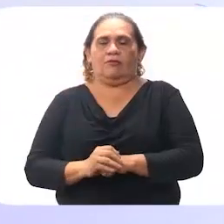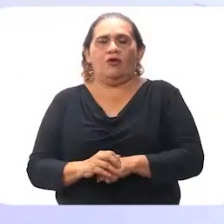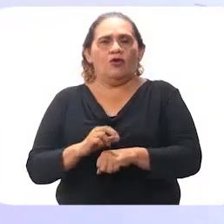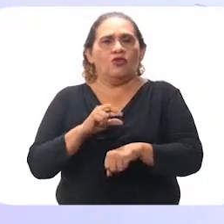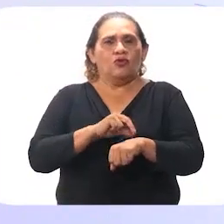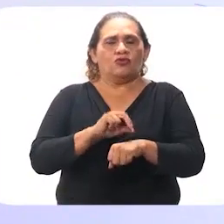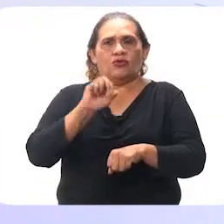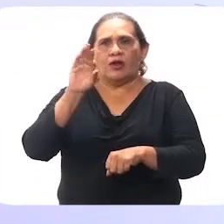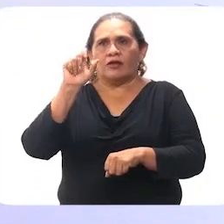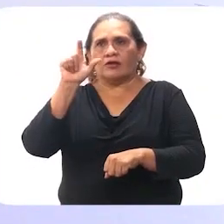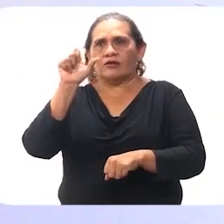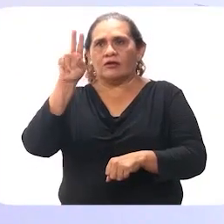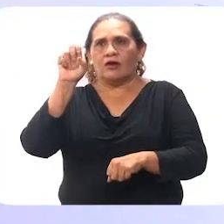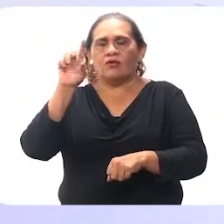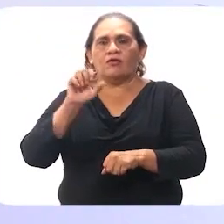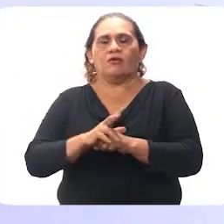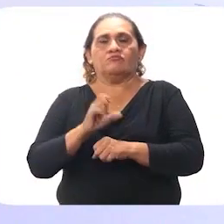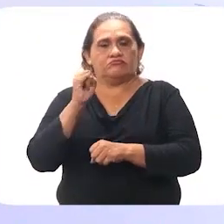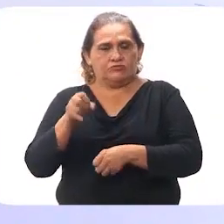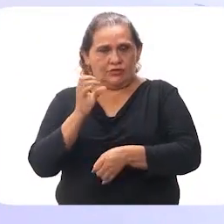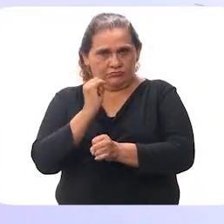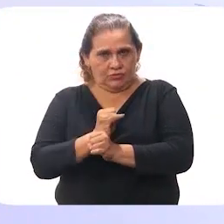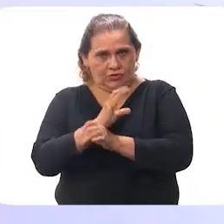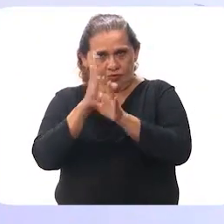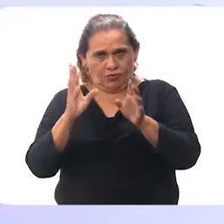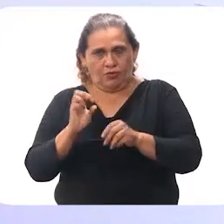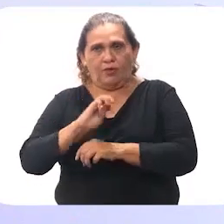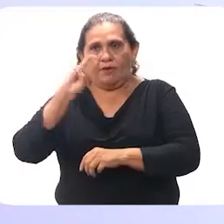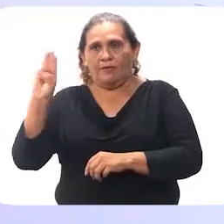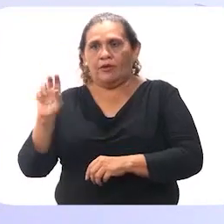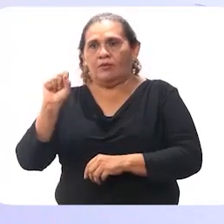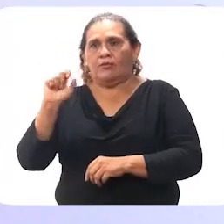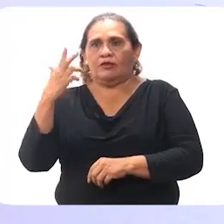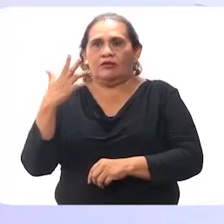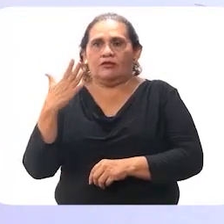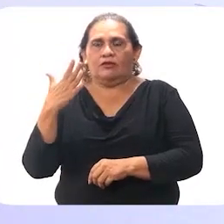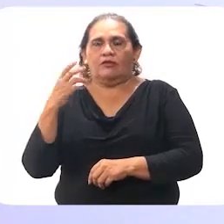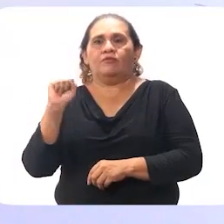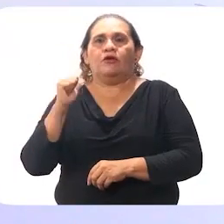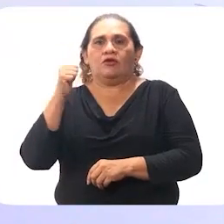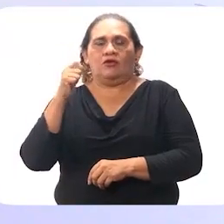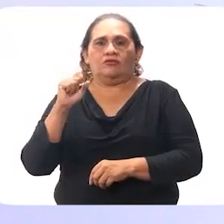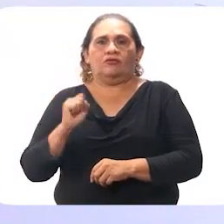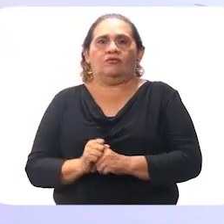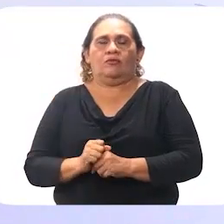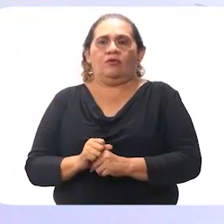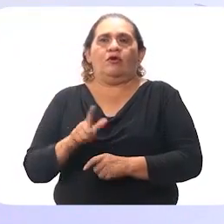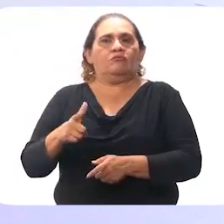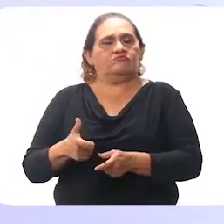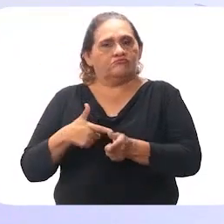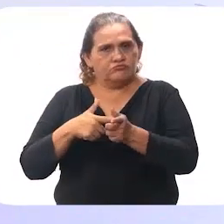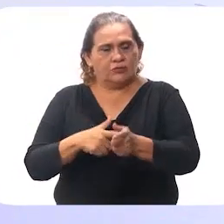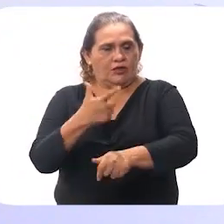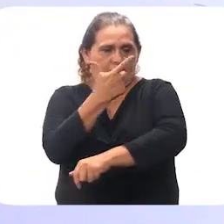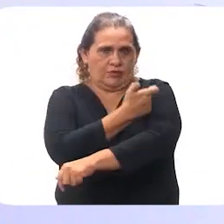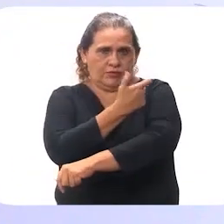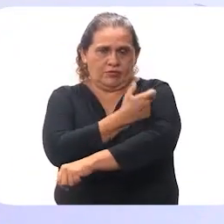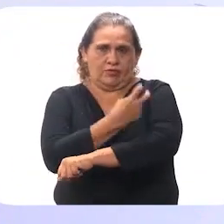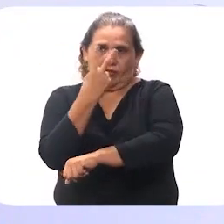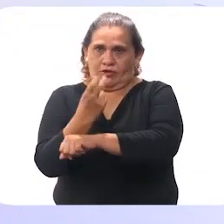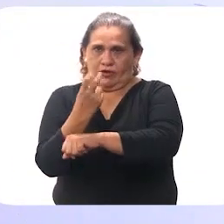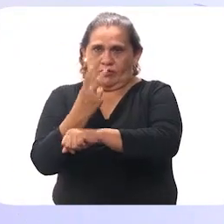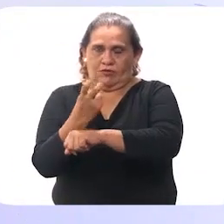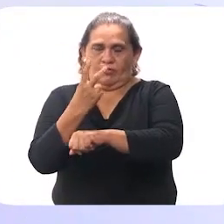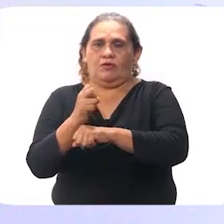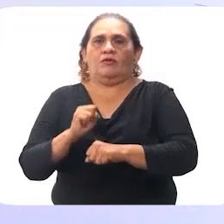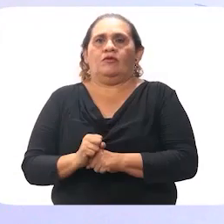Gracias, doctora. Buenas tardes. Este es el parte médico de este miércoles 25 de agosto. Este miércoles continuó la aplicación de segundas